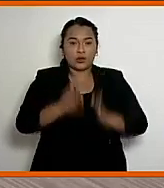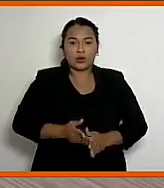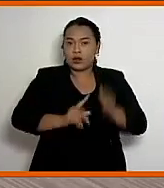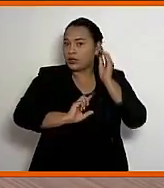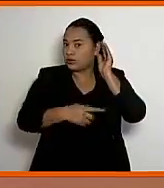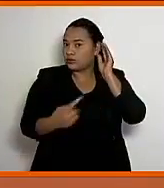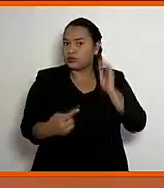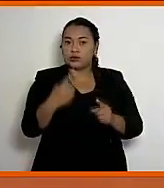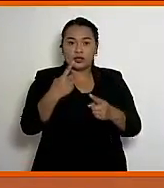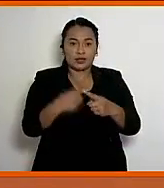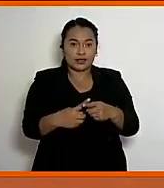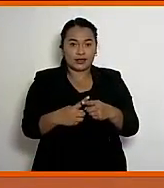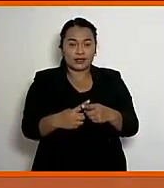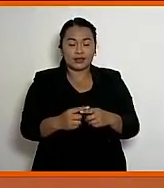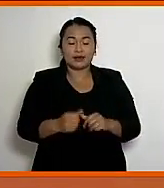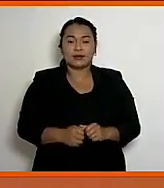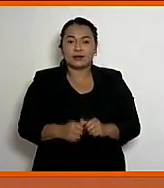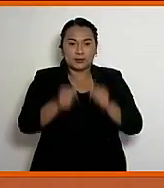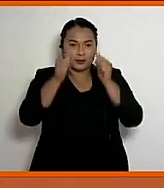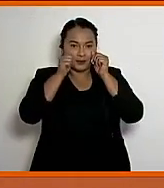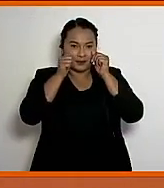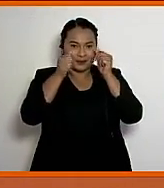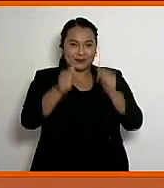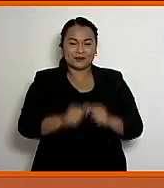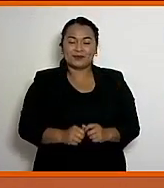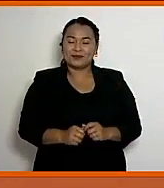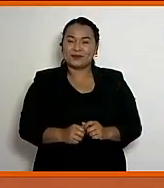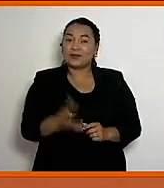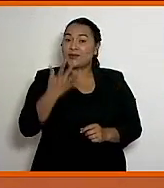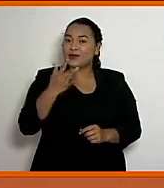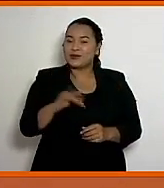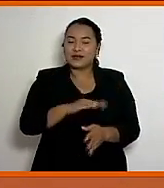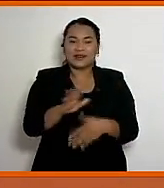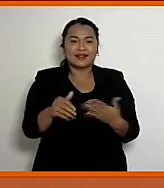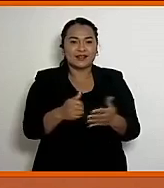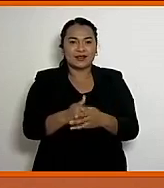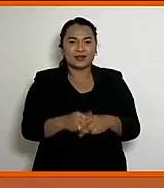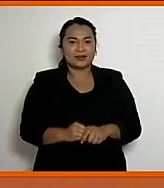atentos, porque esta es suerte